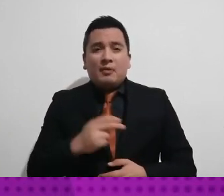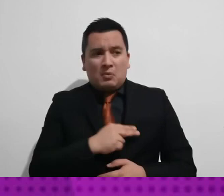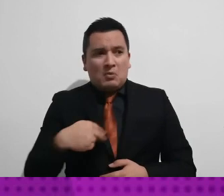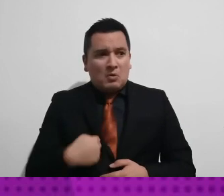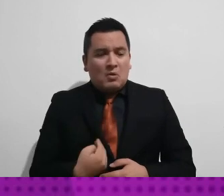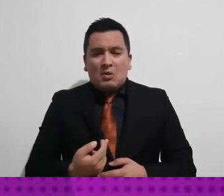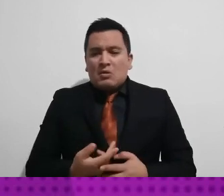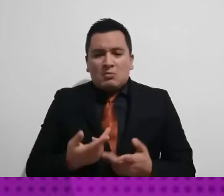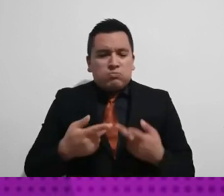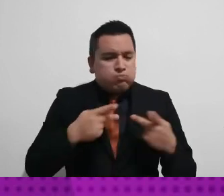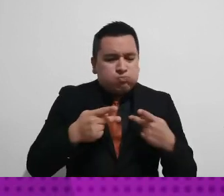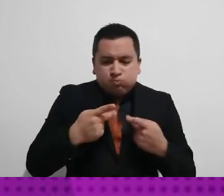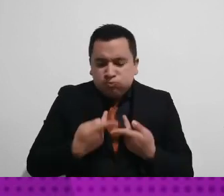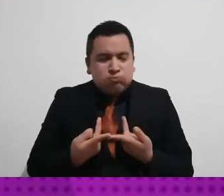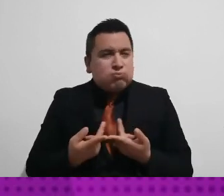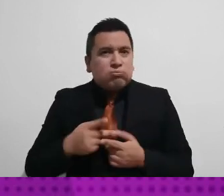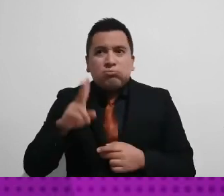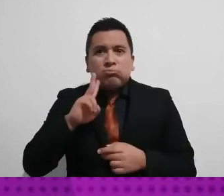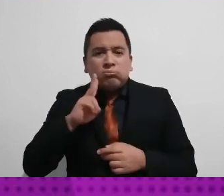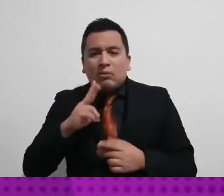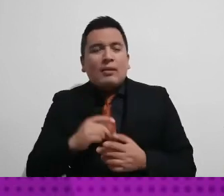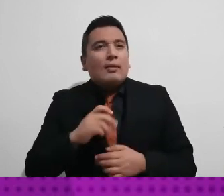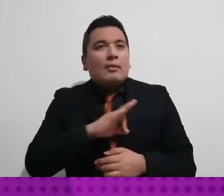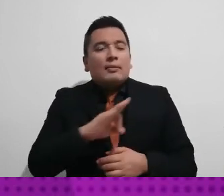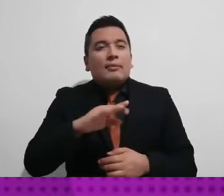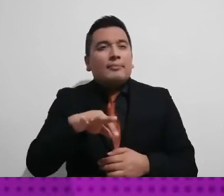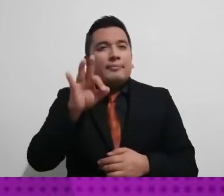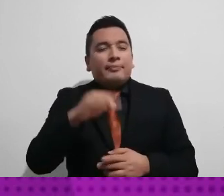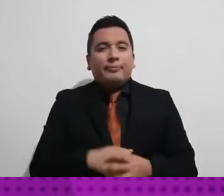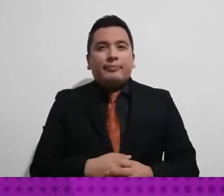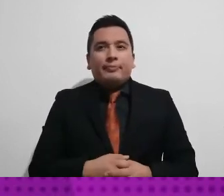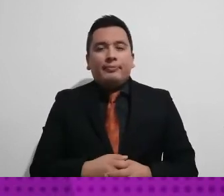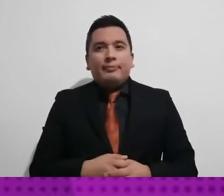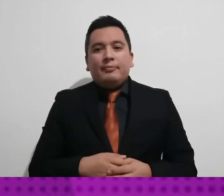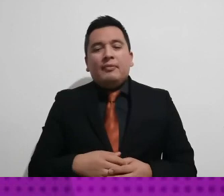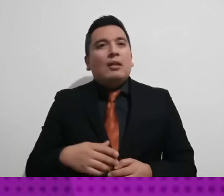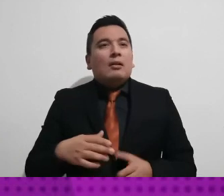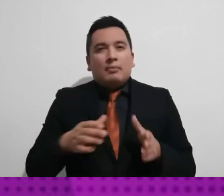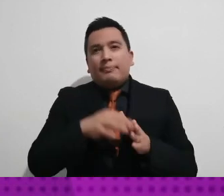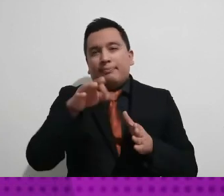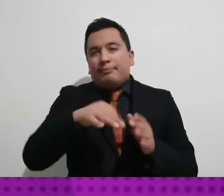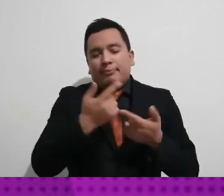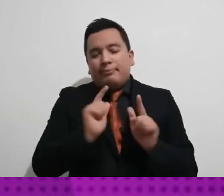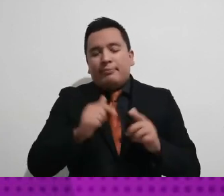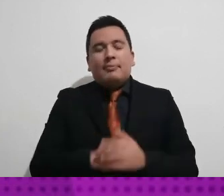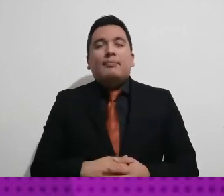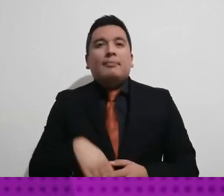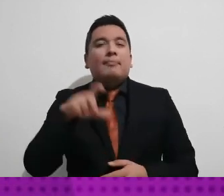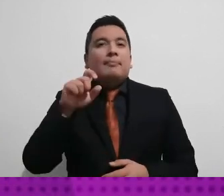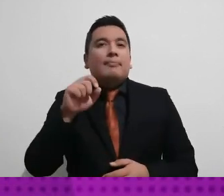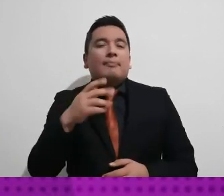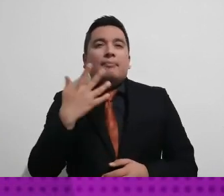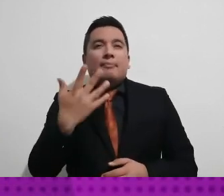sentido, bueno, tomamos las medidas y bueno, se pudo elegir por la vía del voto libre a las y